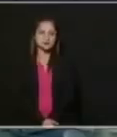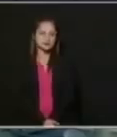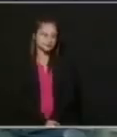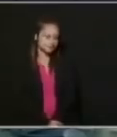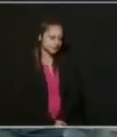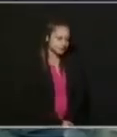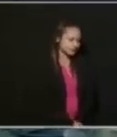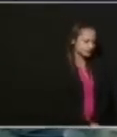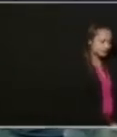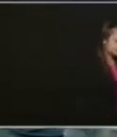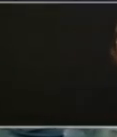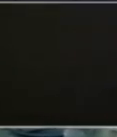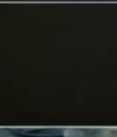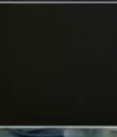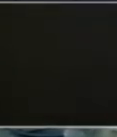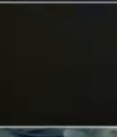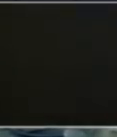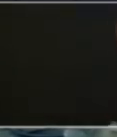Se cancelará